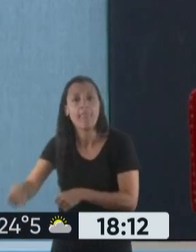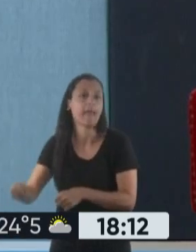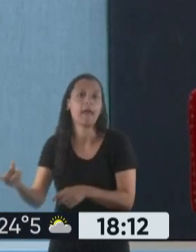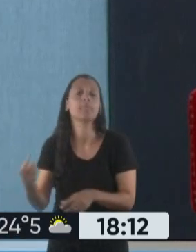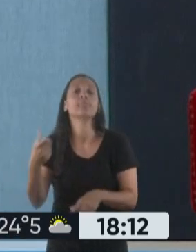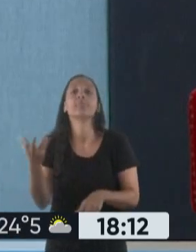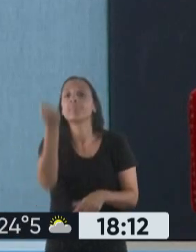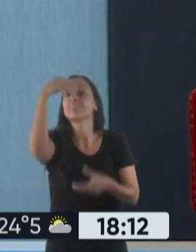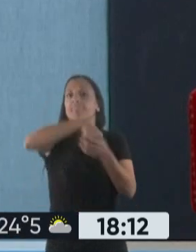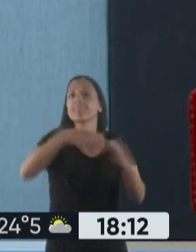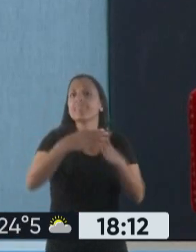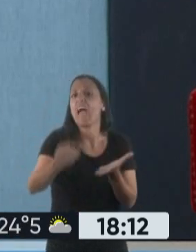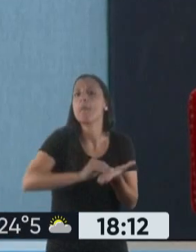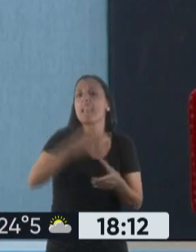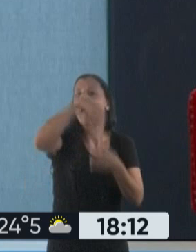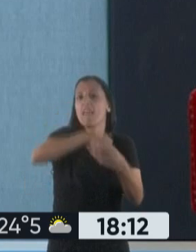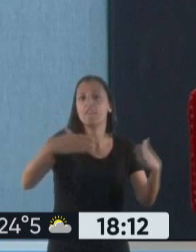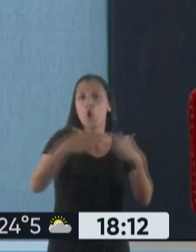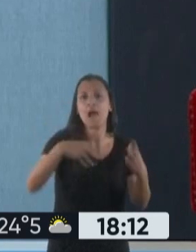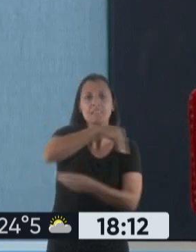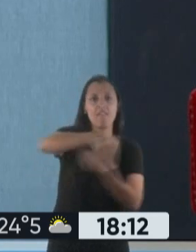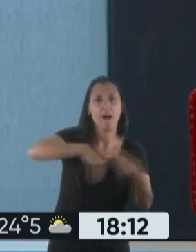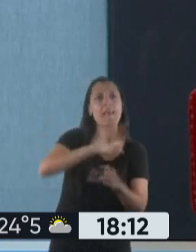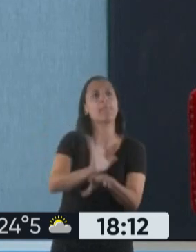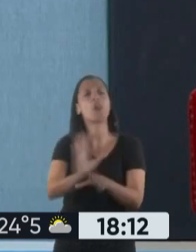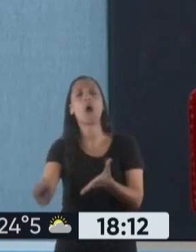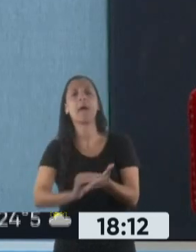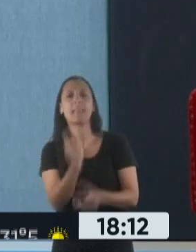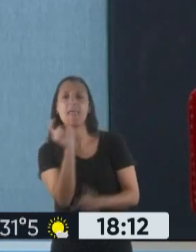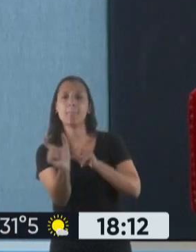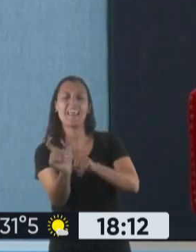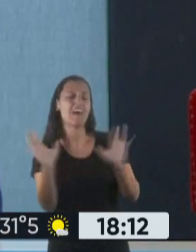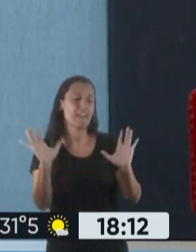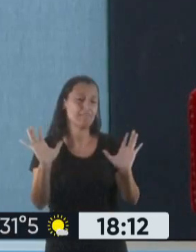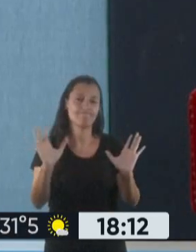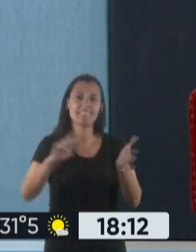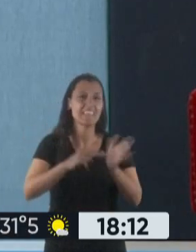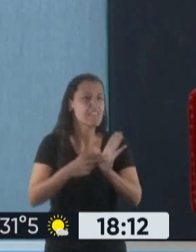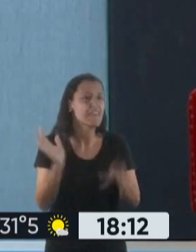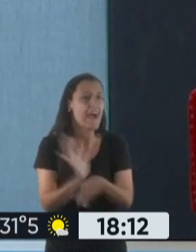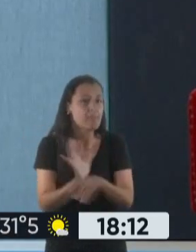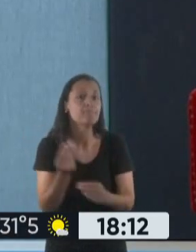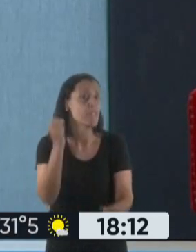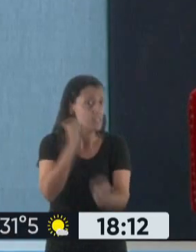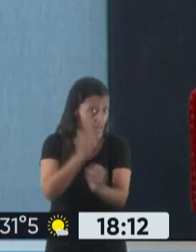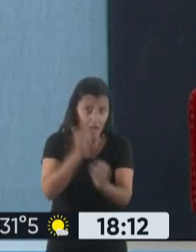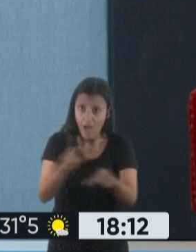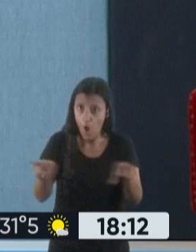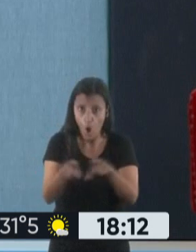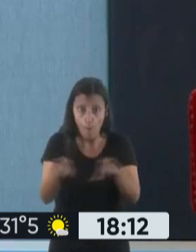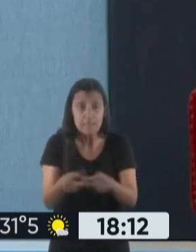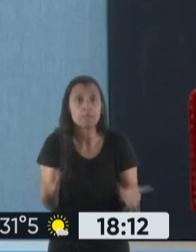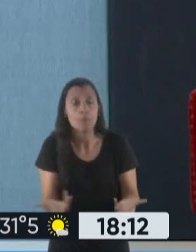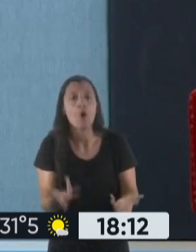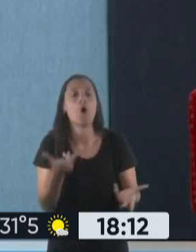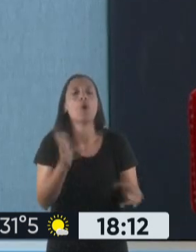casa de familia. Pero empleada es un modo de decir, porque era trabajar como criada,